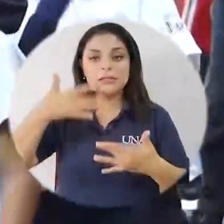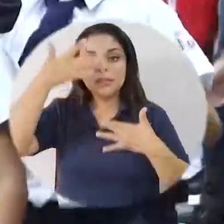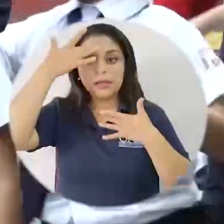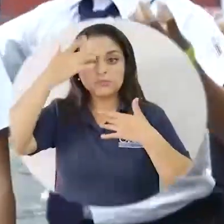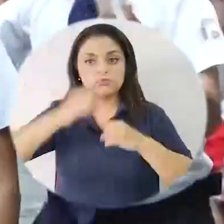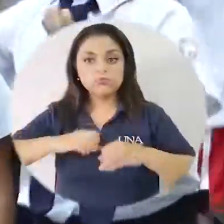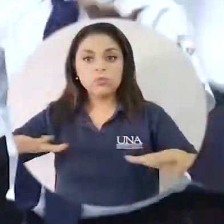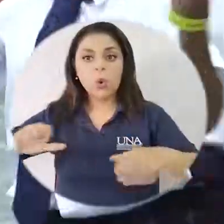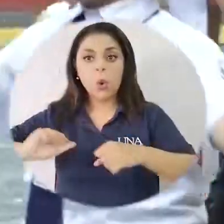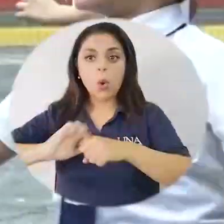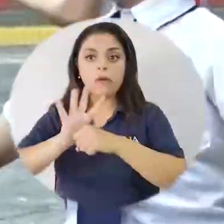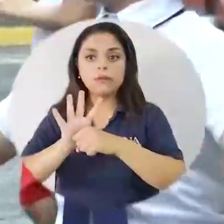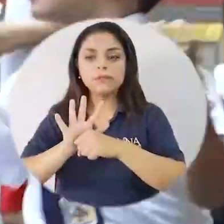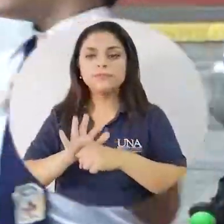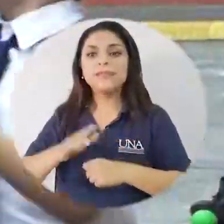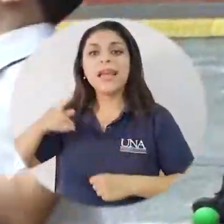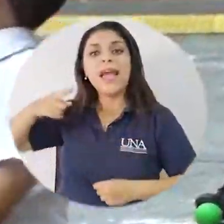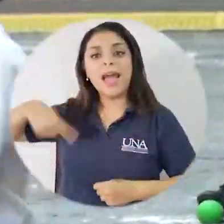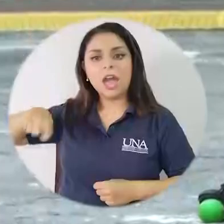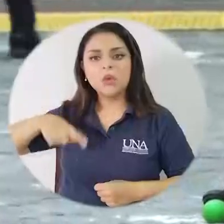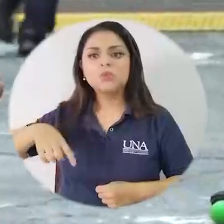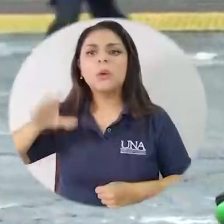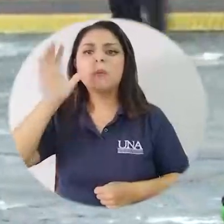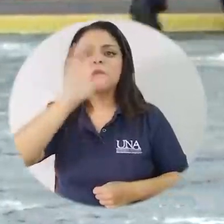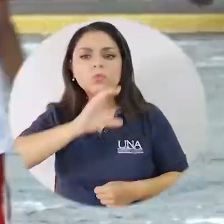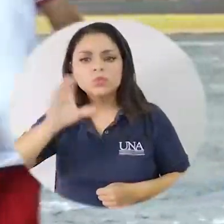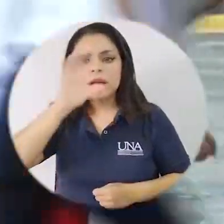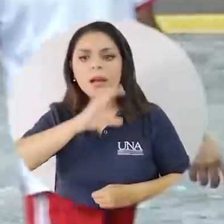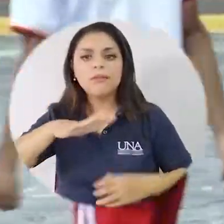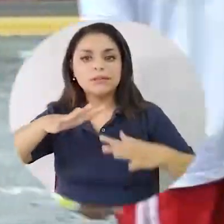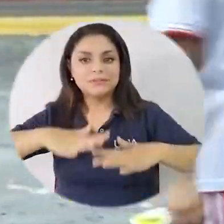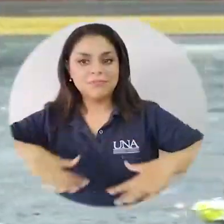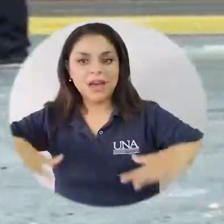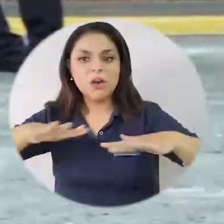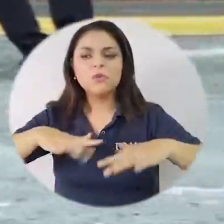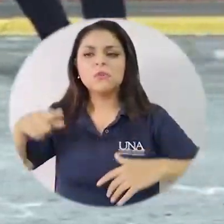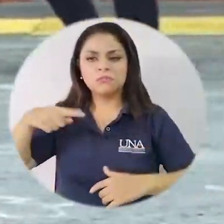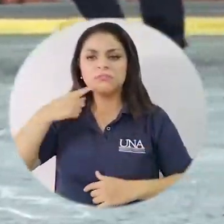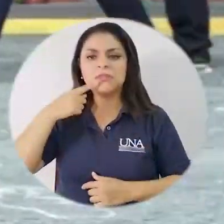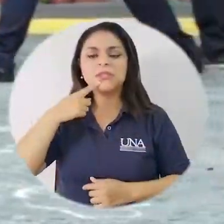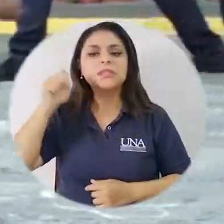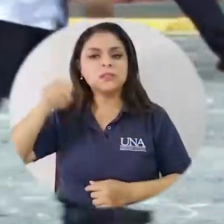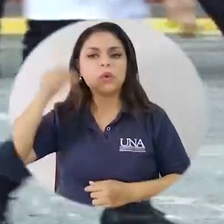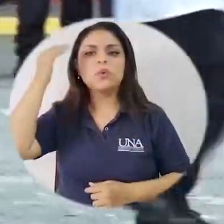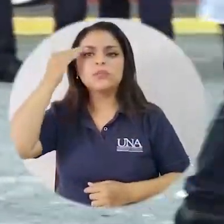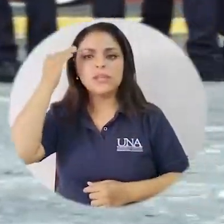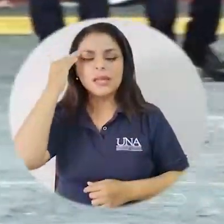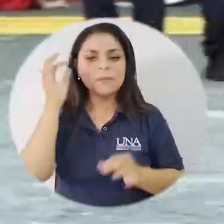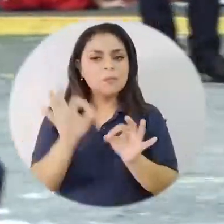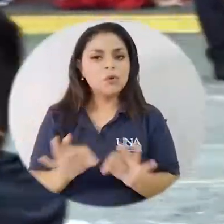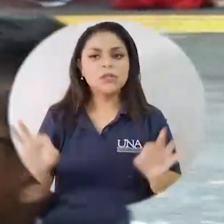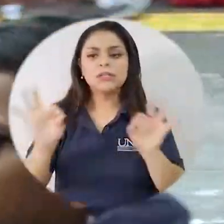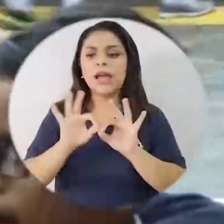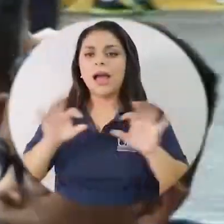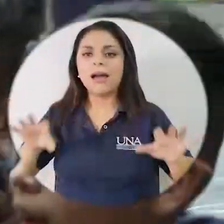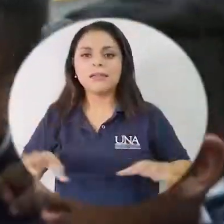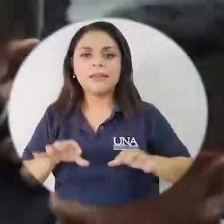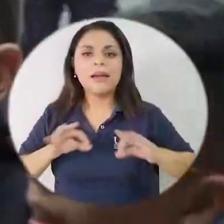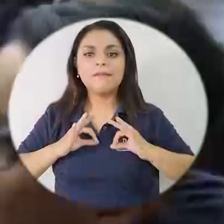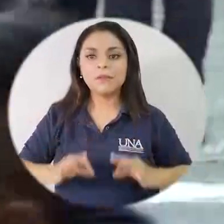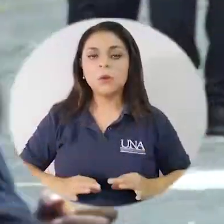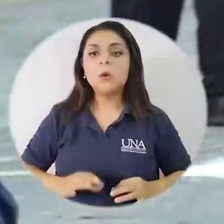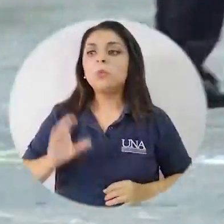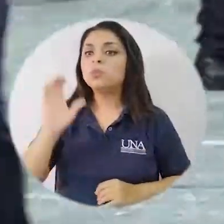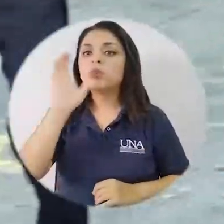ellos buscaban espacios. Ellos dicen, nosotros estamos conscientes de que la importancia de la actividad física y buscamos espacios para ir con los niños